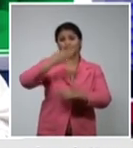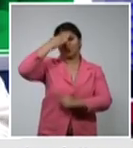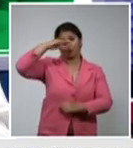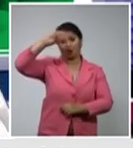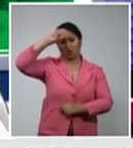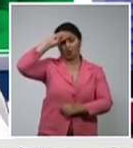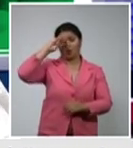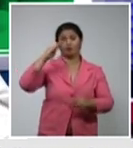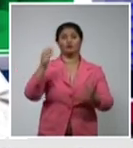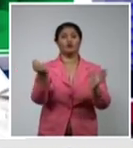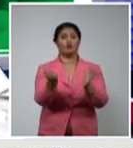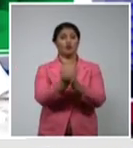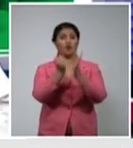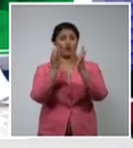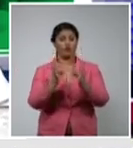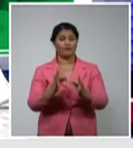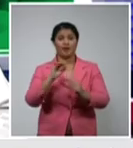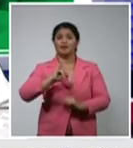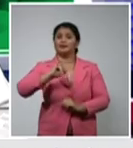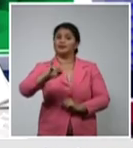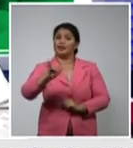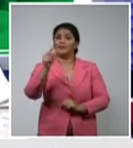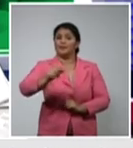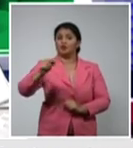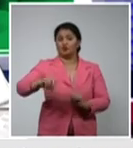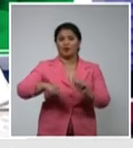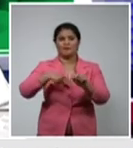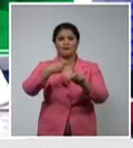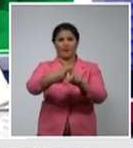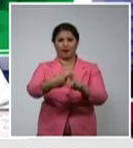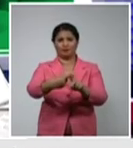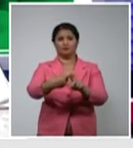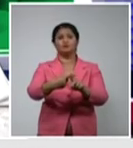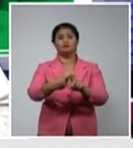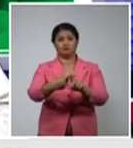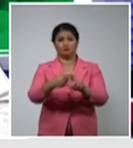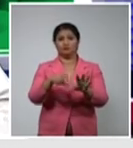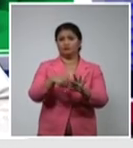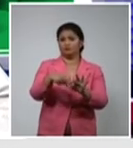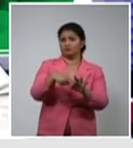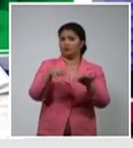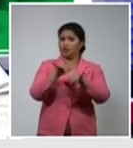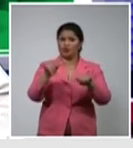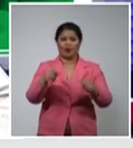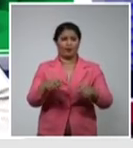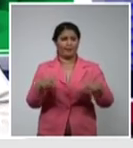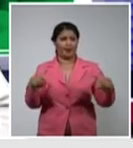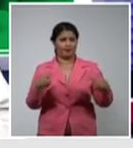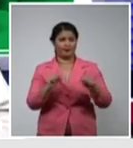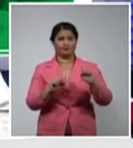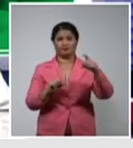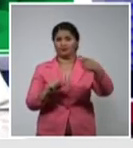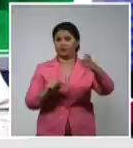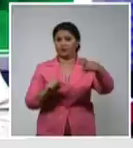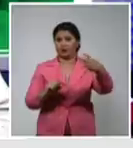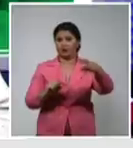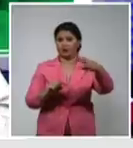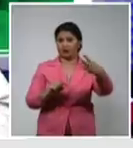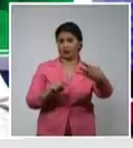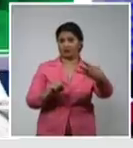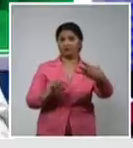especial 5 casos más. Son los únicos que incrementan, como ustedes ven, algunos relacionados con el